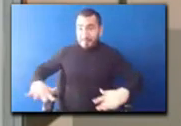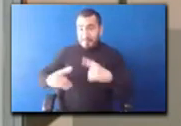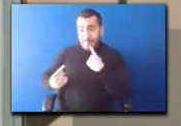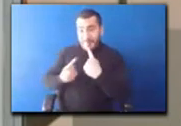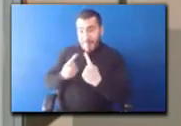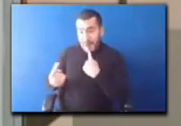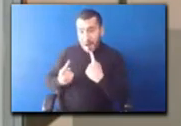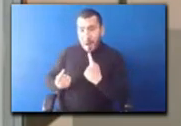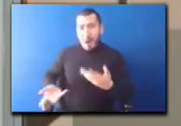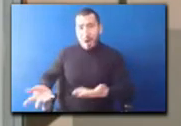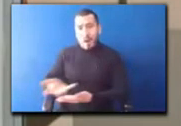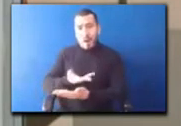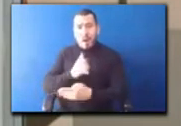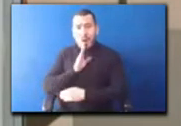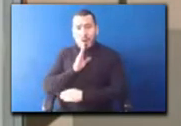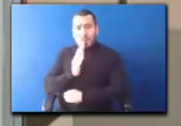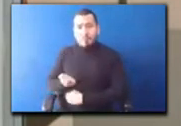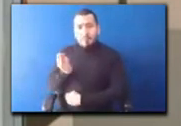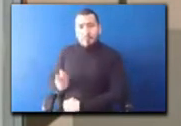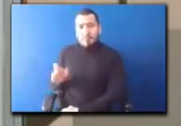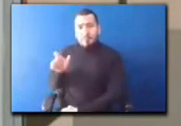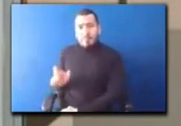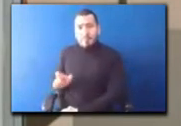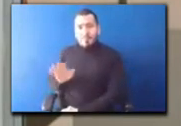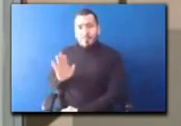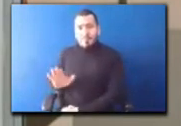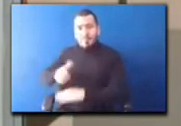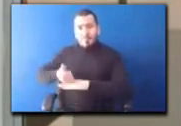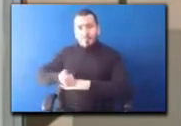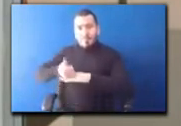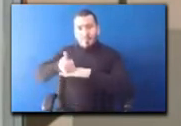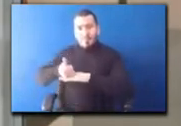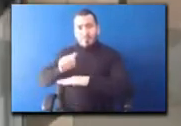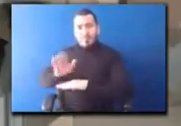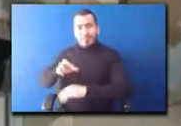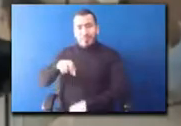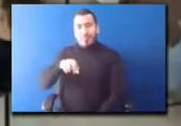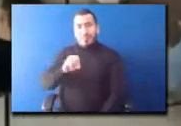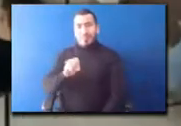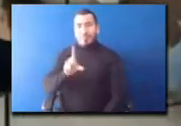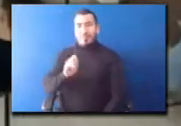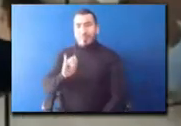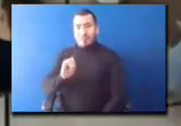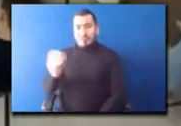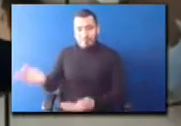del señor rector del Politécnico Gran Colombiano, doctor Juan Fernando Montañez. Bienvenido, señor rector.